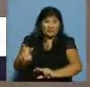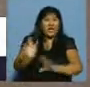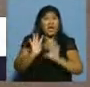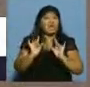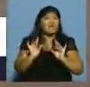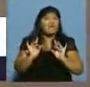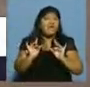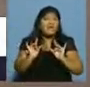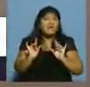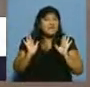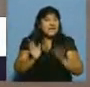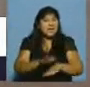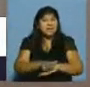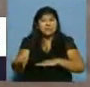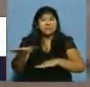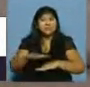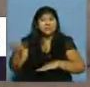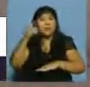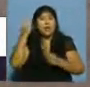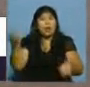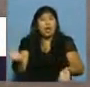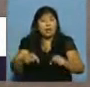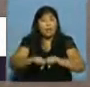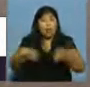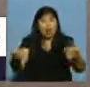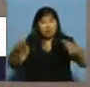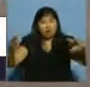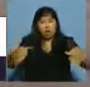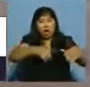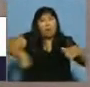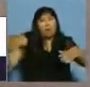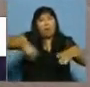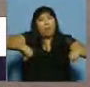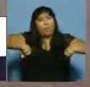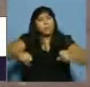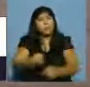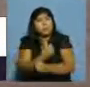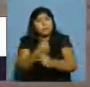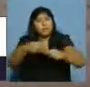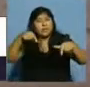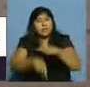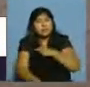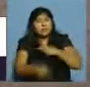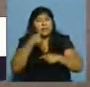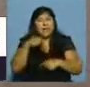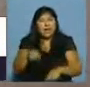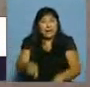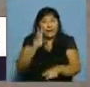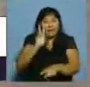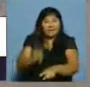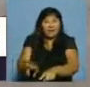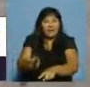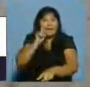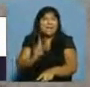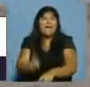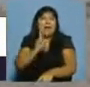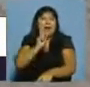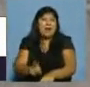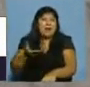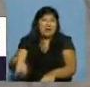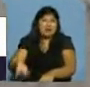a estos pozos. Como pueden ver, es realmente un verdadero peligro porque han